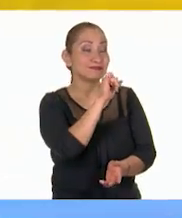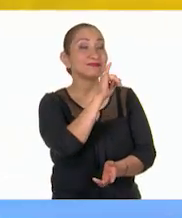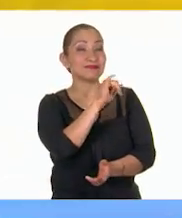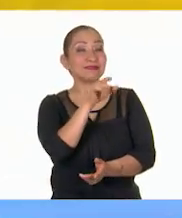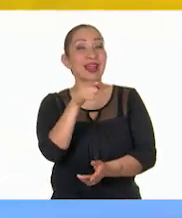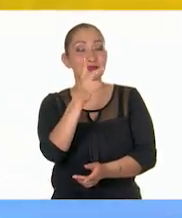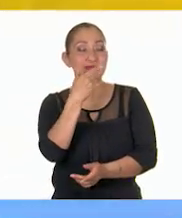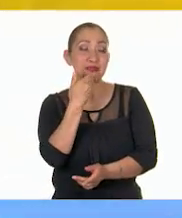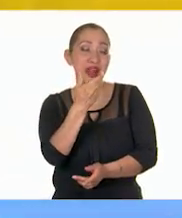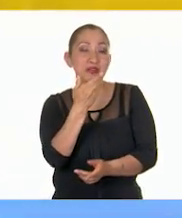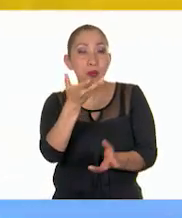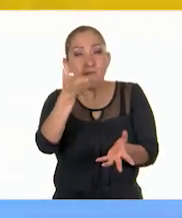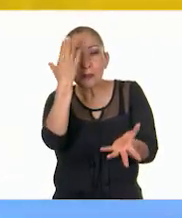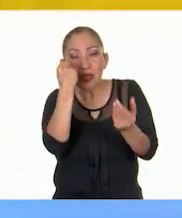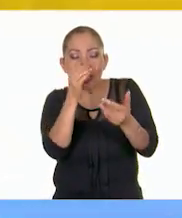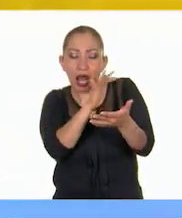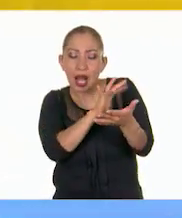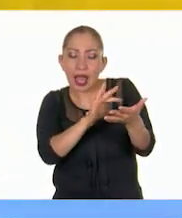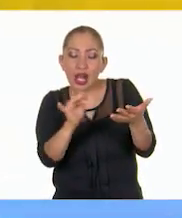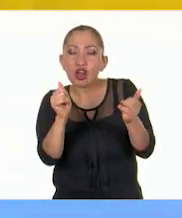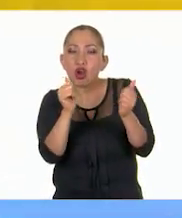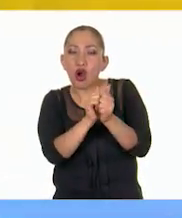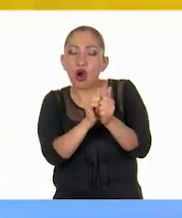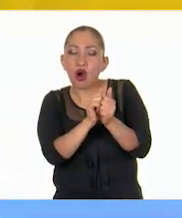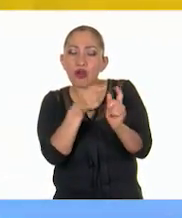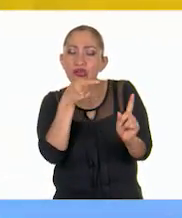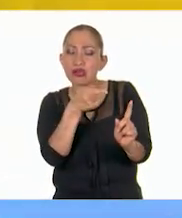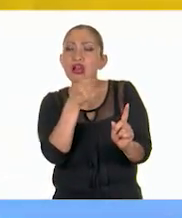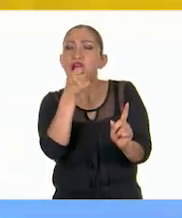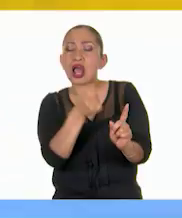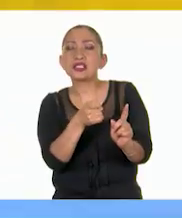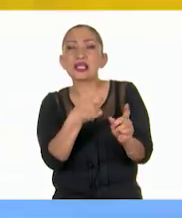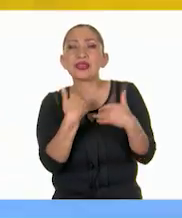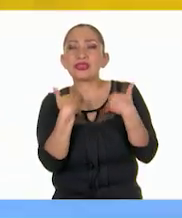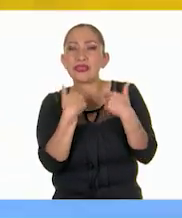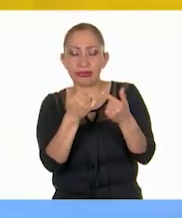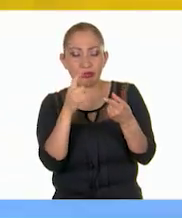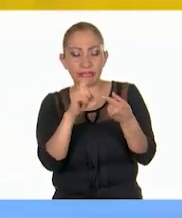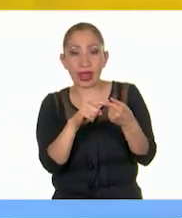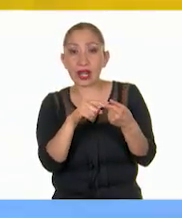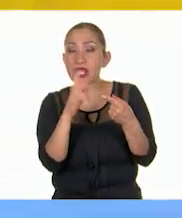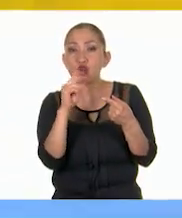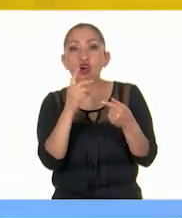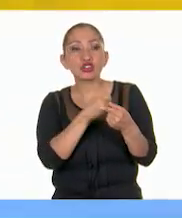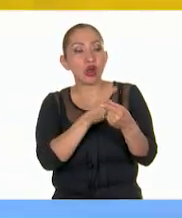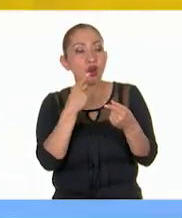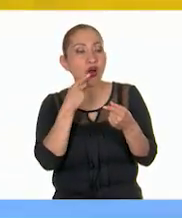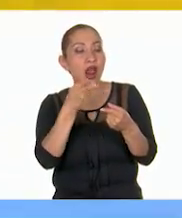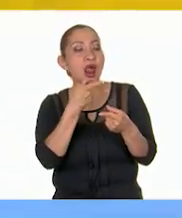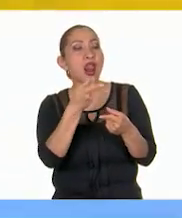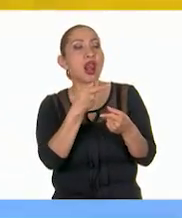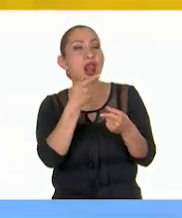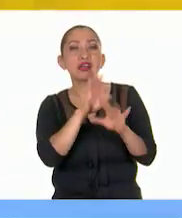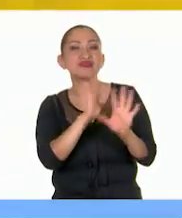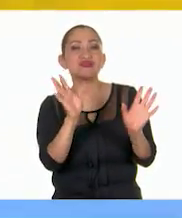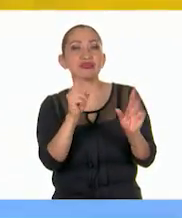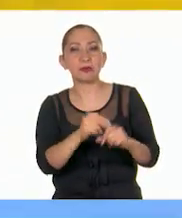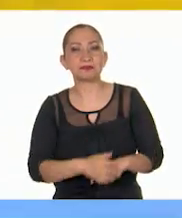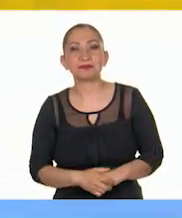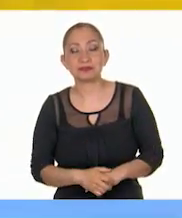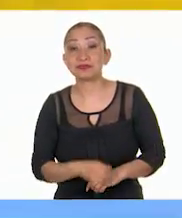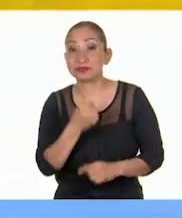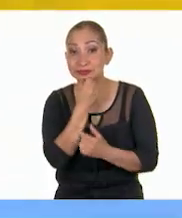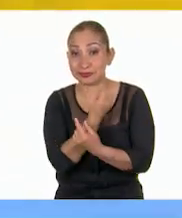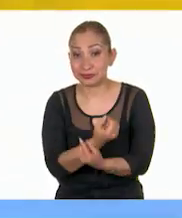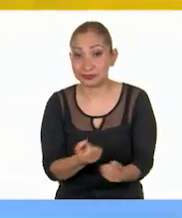es una buena manera de aprender a leer con la acepción que implica comprender y no solo decodificar símbolos.